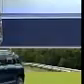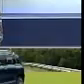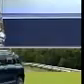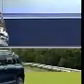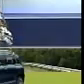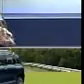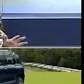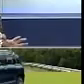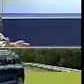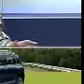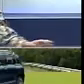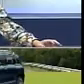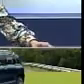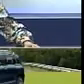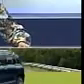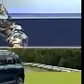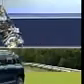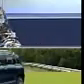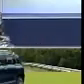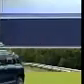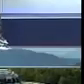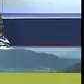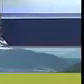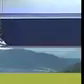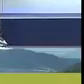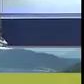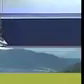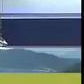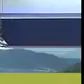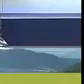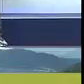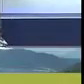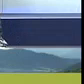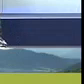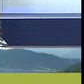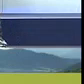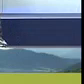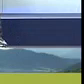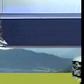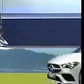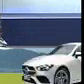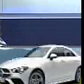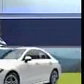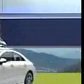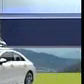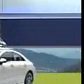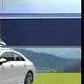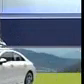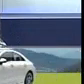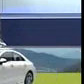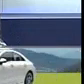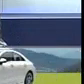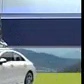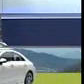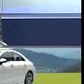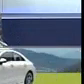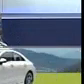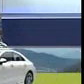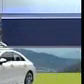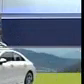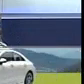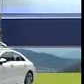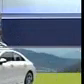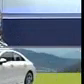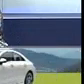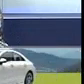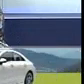Vamos ahora a comenzar con el detalle de las noticias en la sesión plenaria de este día. Diputados aprobaron la reorientación de fondos para